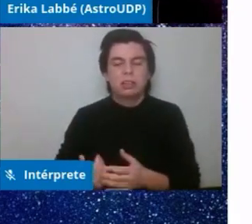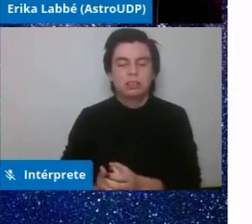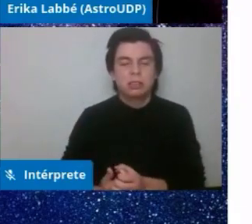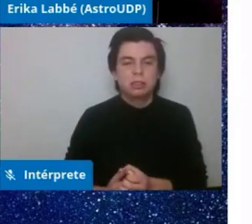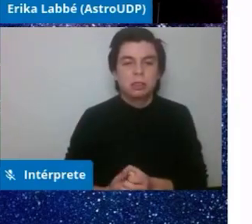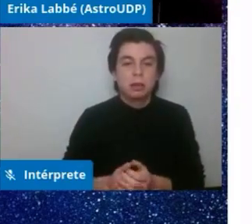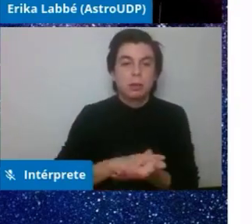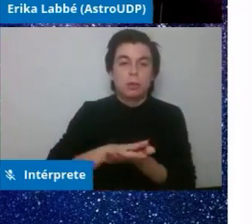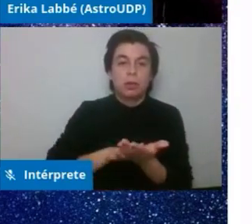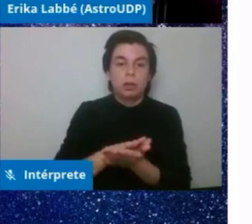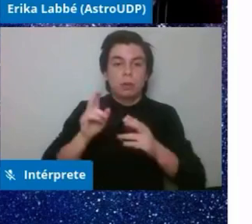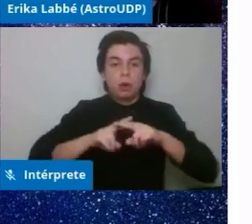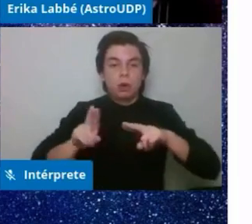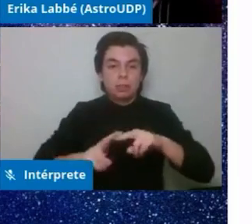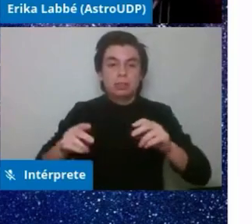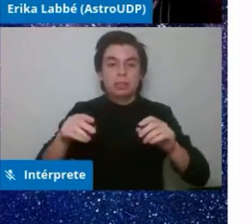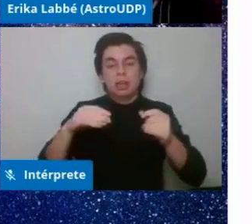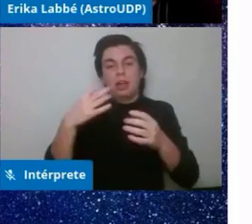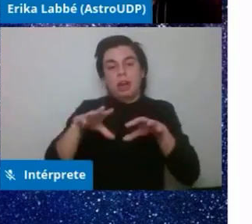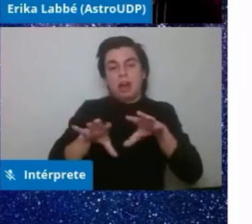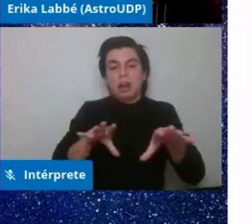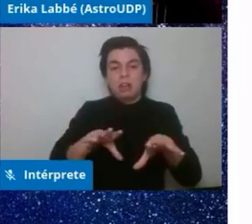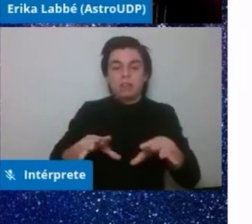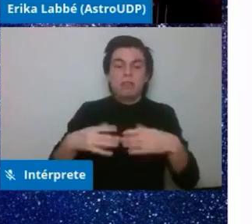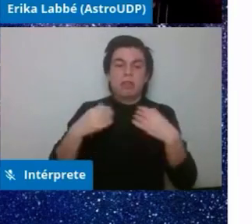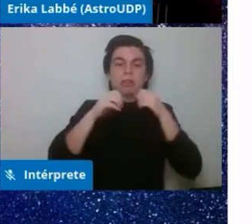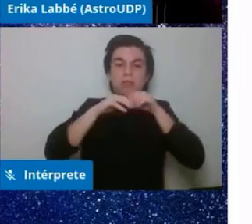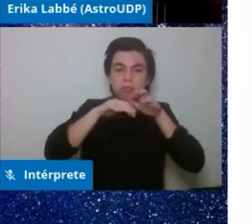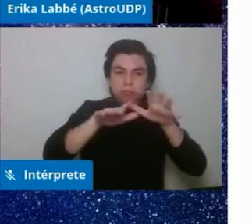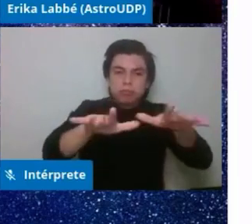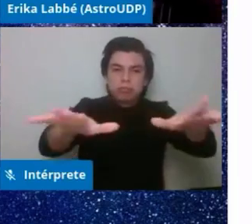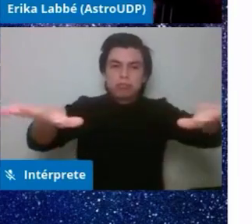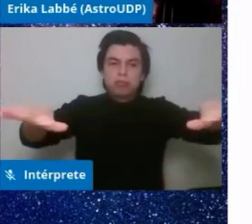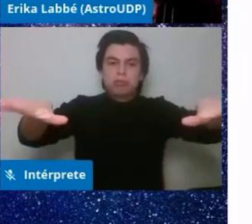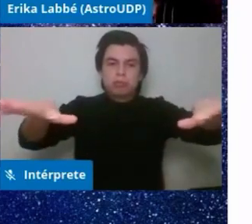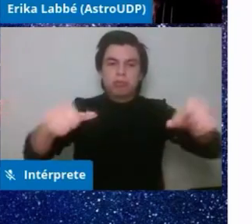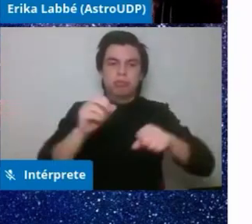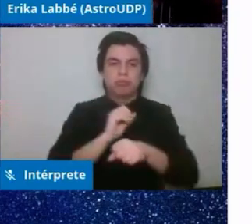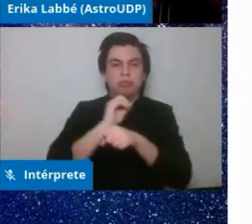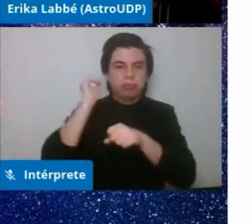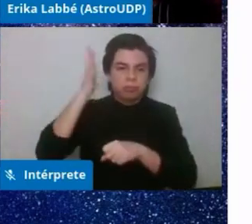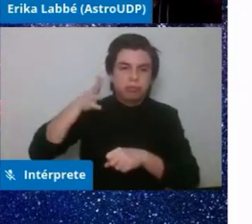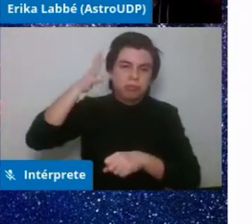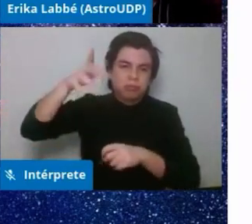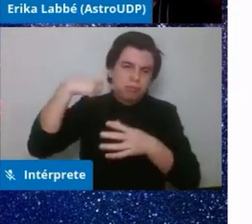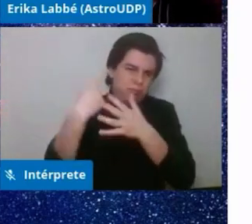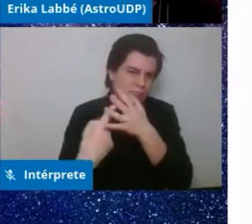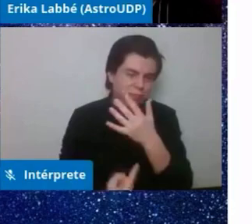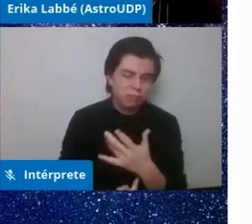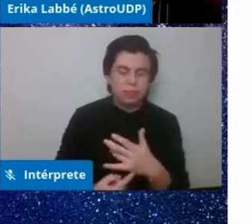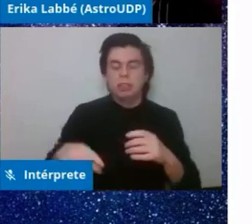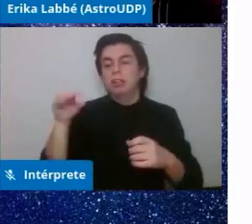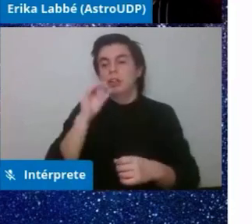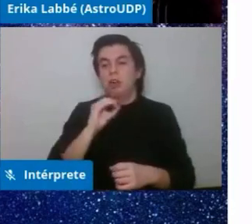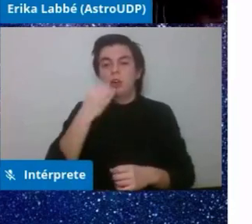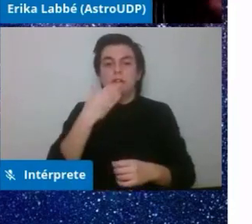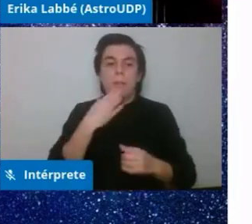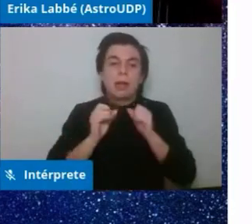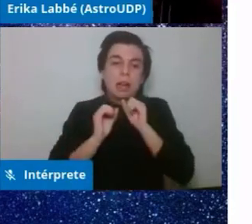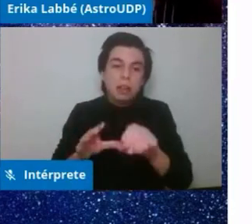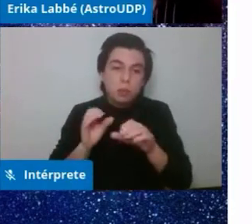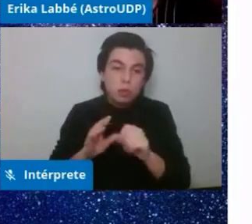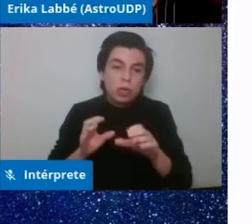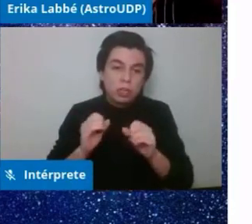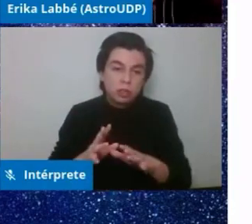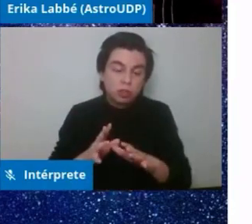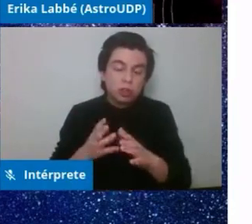por ejemplo, actividades de difusión o pensar en educación y también en investigación, de manera de que la forma que